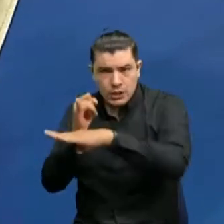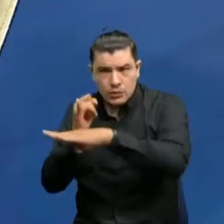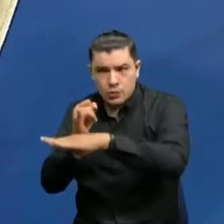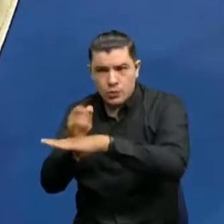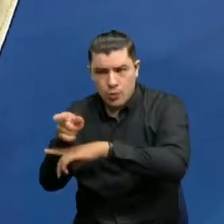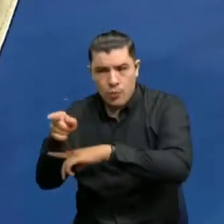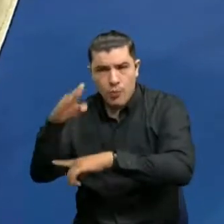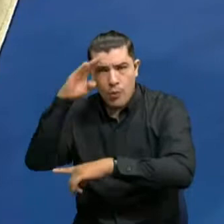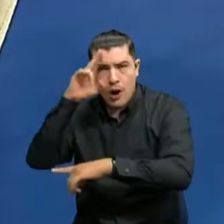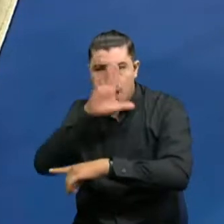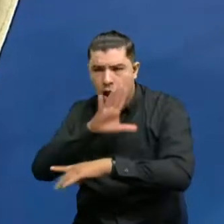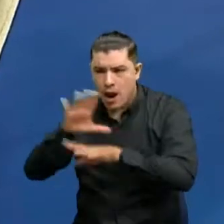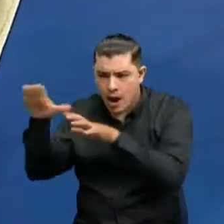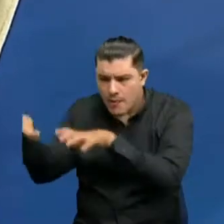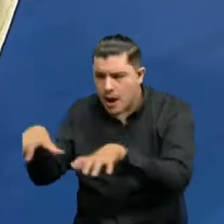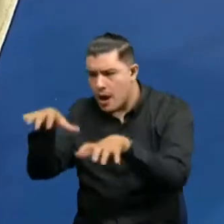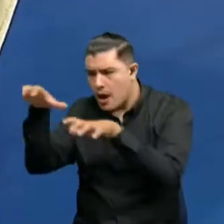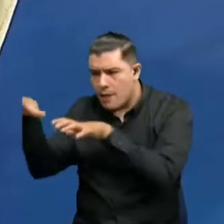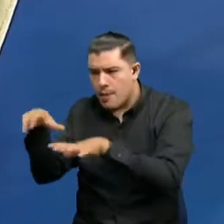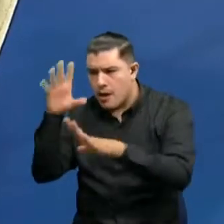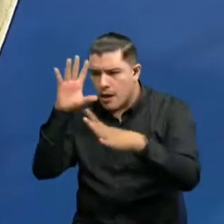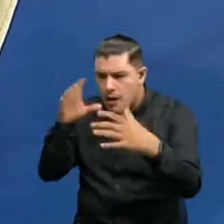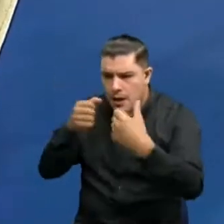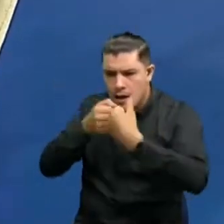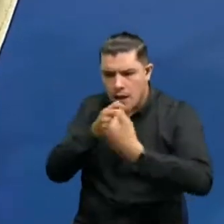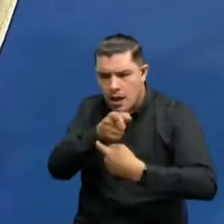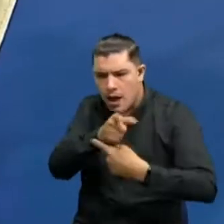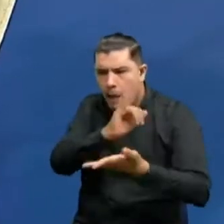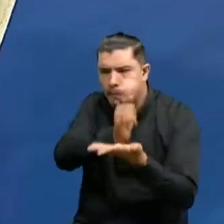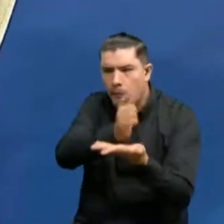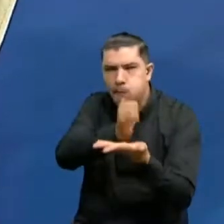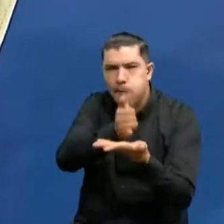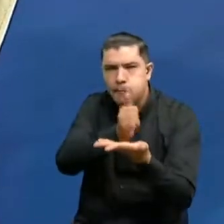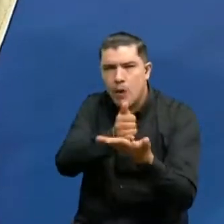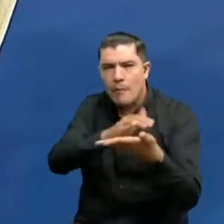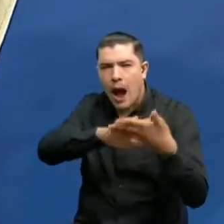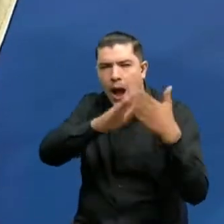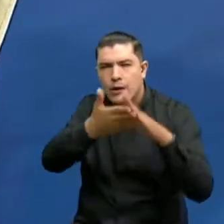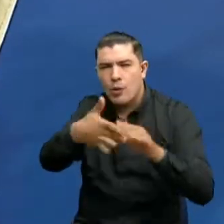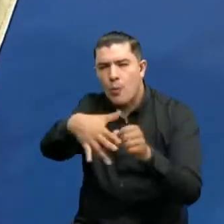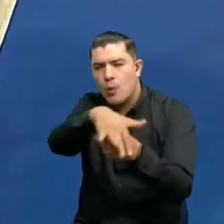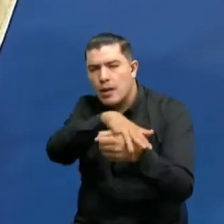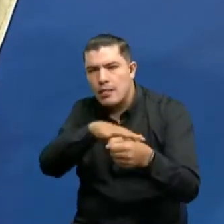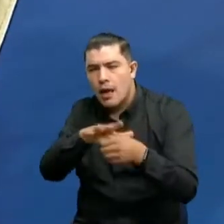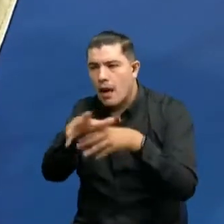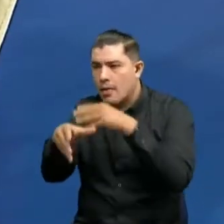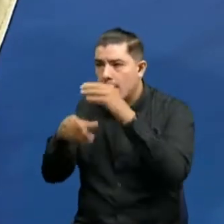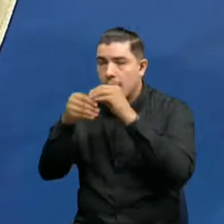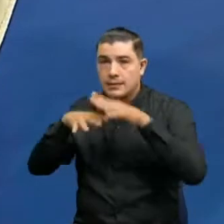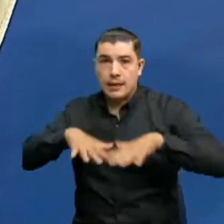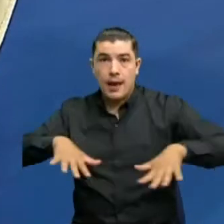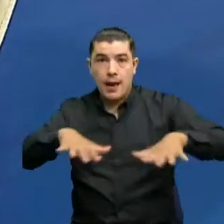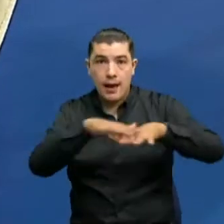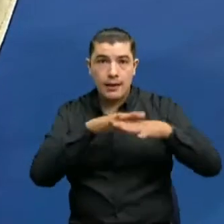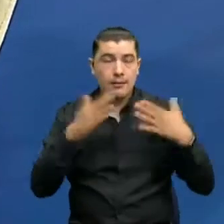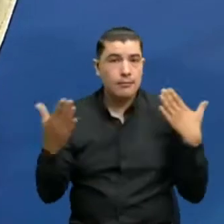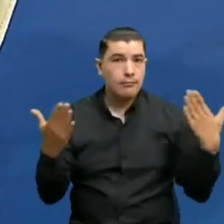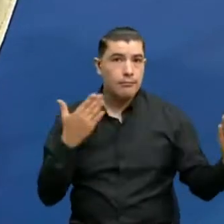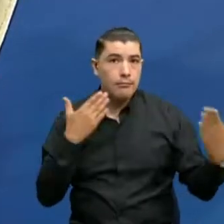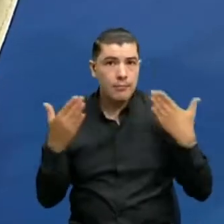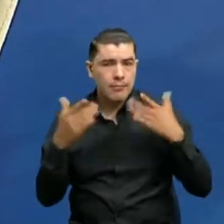conjunto con los diferentes juntas de acción comunal a través también de las zonas rurales llegar a y